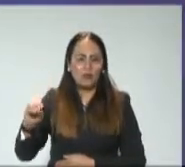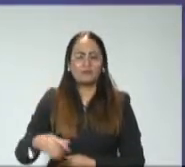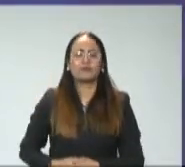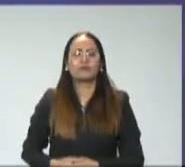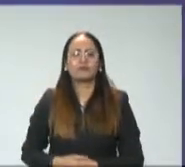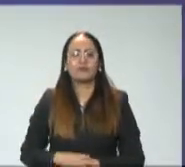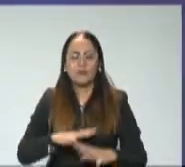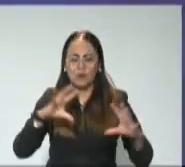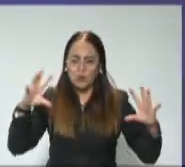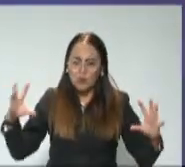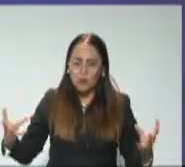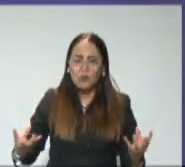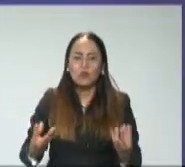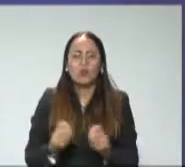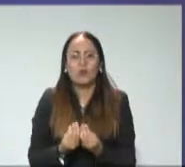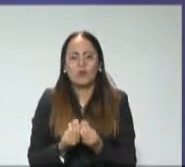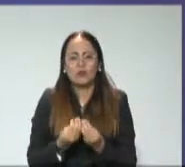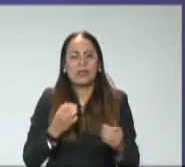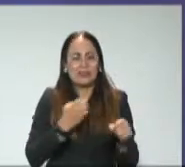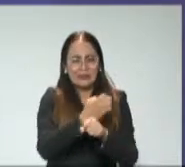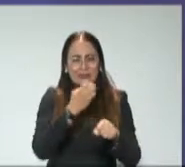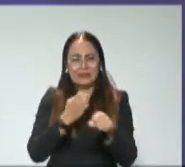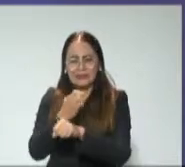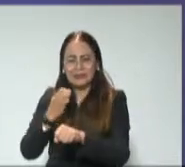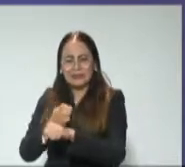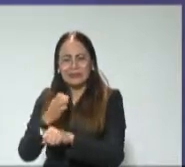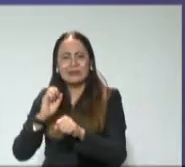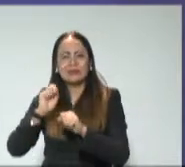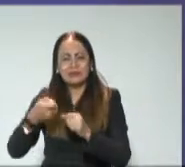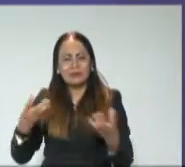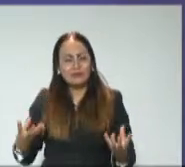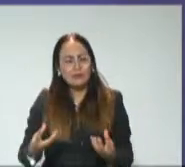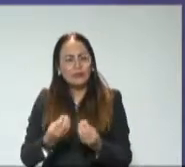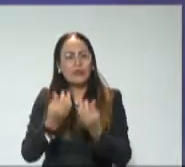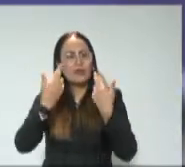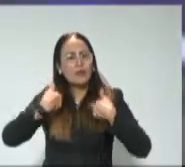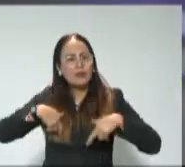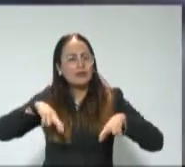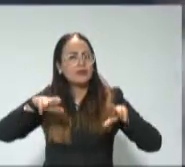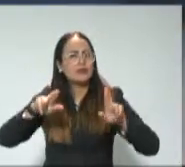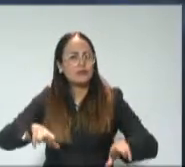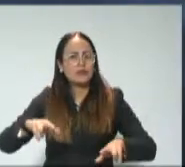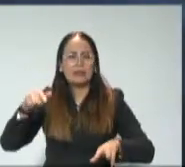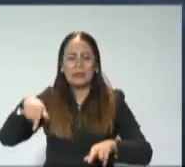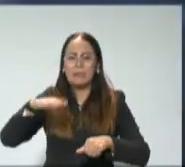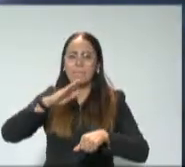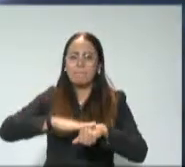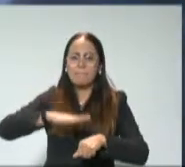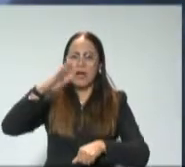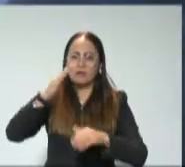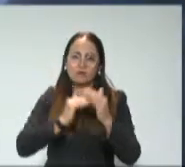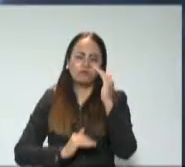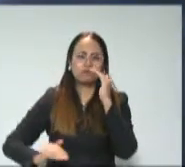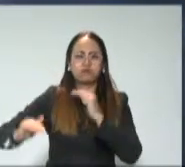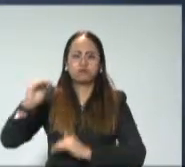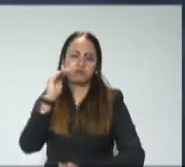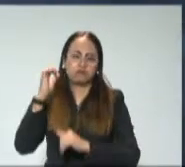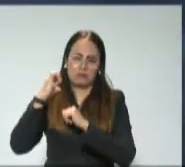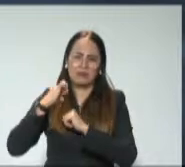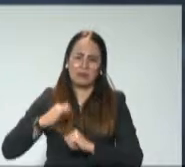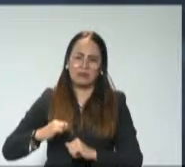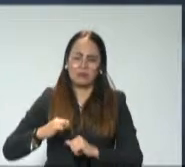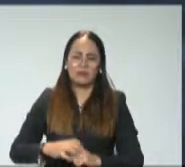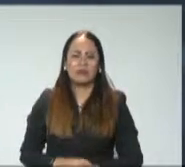constituye con las representaciones de las más altas autoridades de este país agradecemos